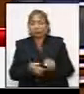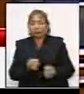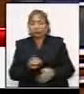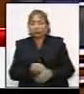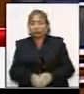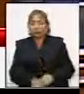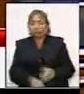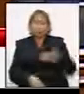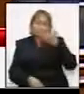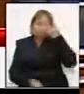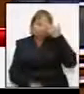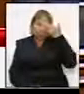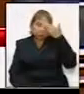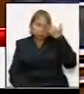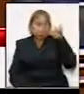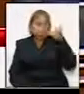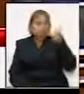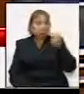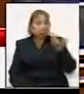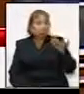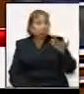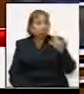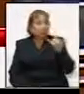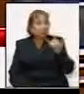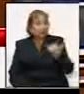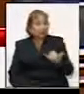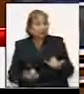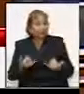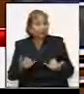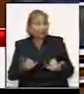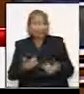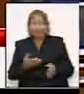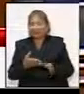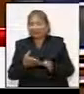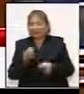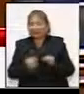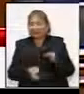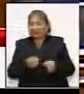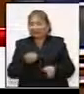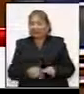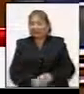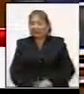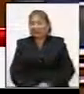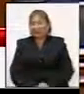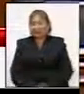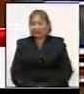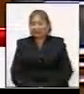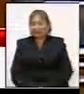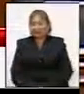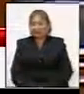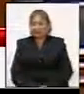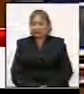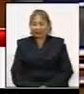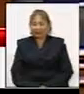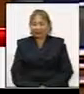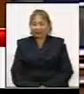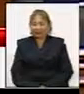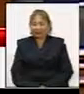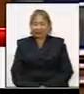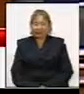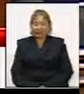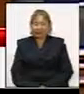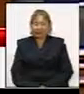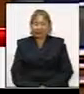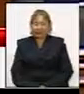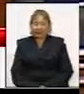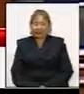un olvido, y hoy, en cierta forma, se hace justicia, presidenta. Y yo acá exhorto, como lo ha